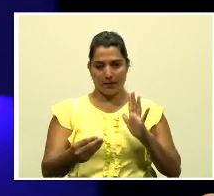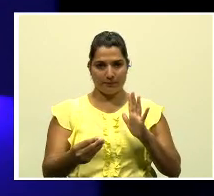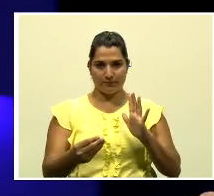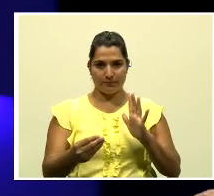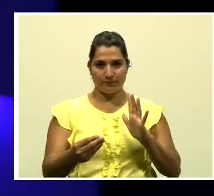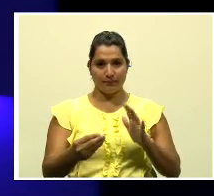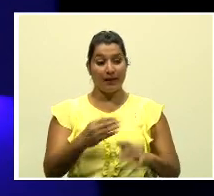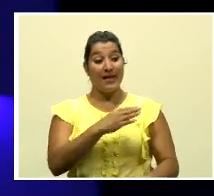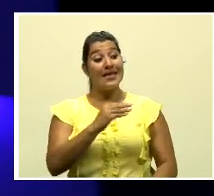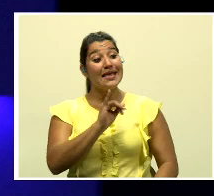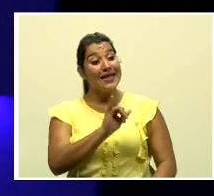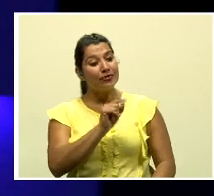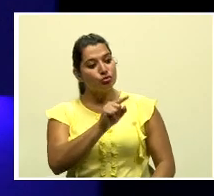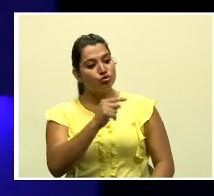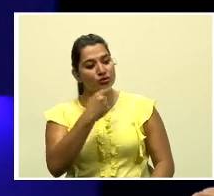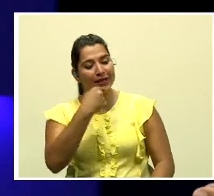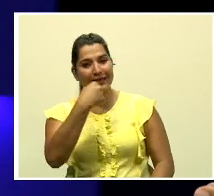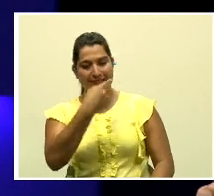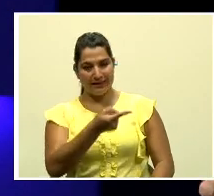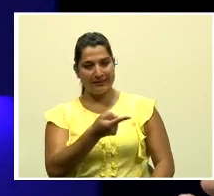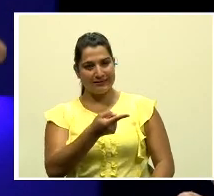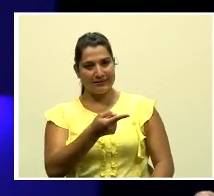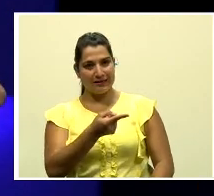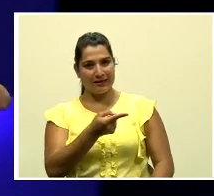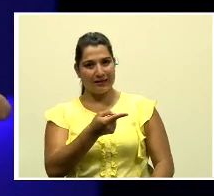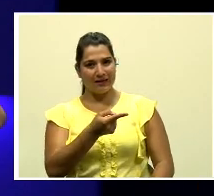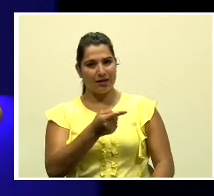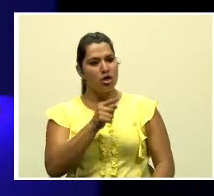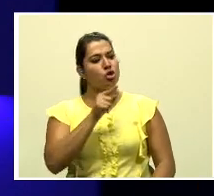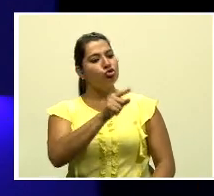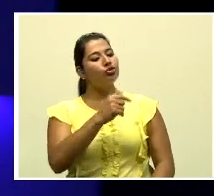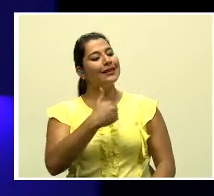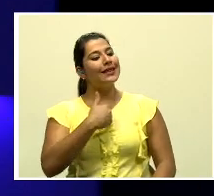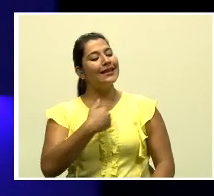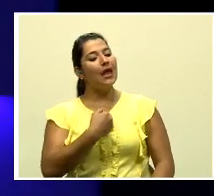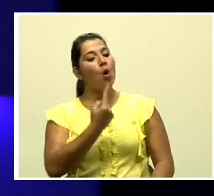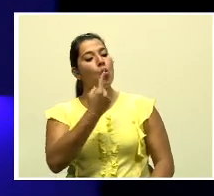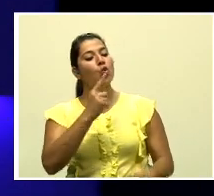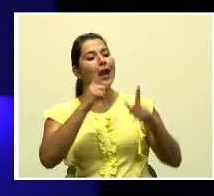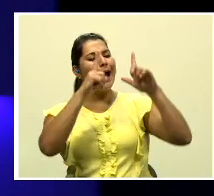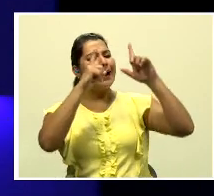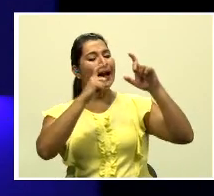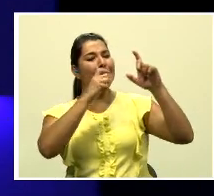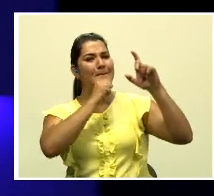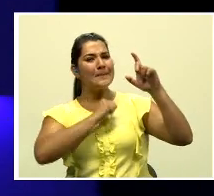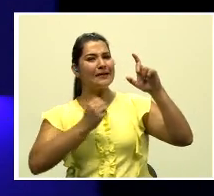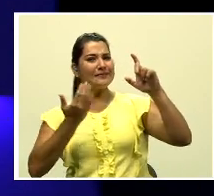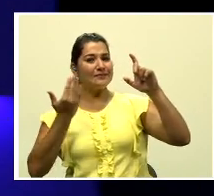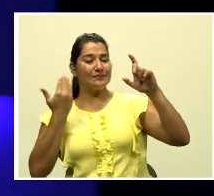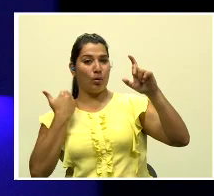Y eso que usted dice, eso que tenía una cámara analógica, era esa